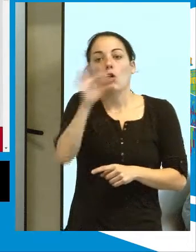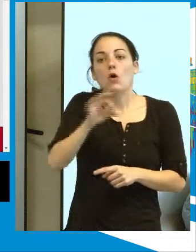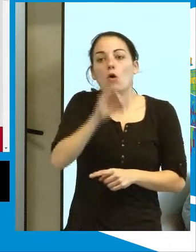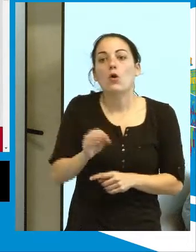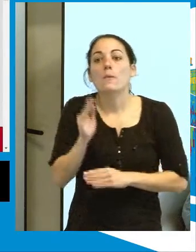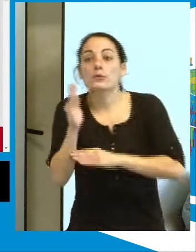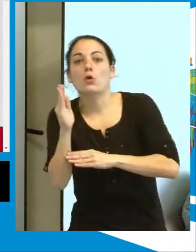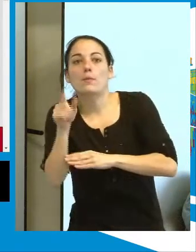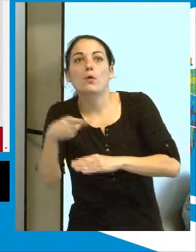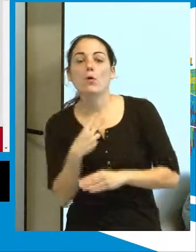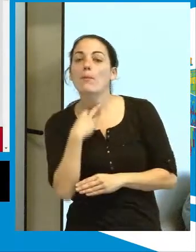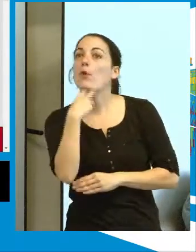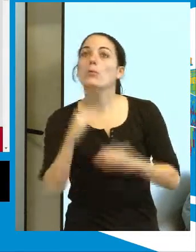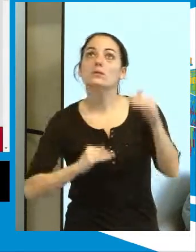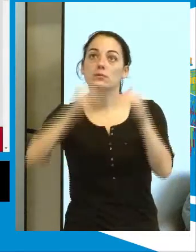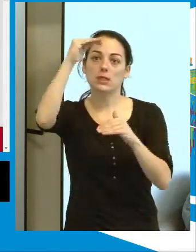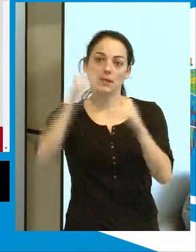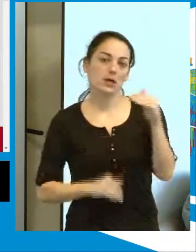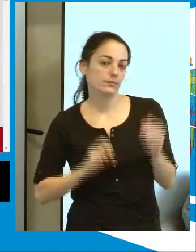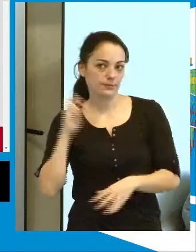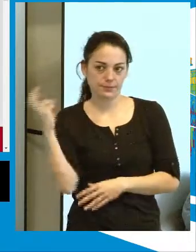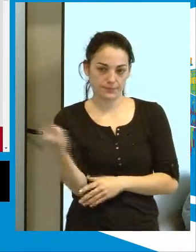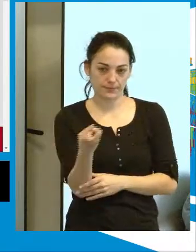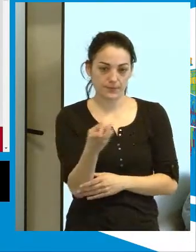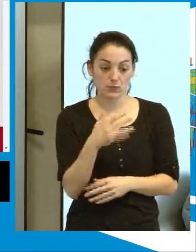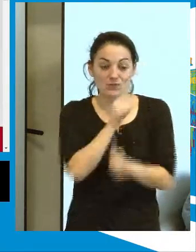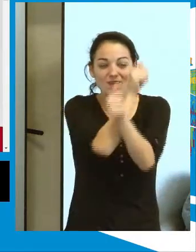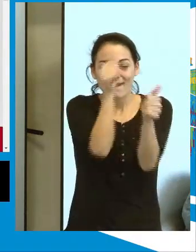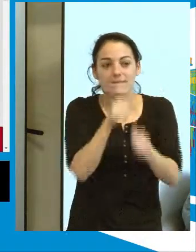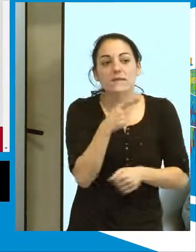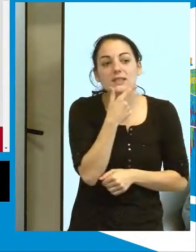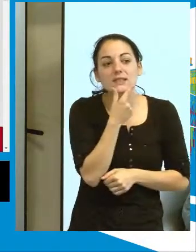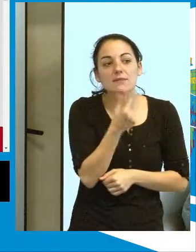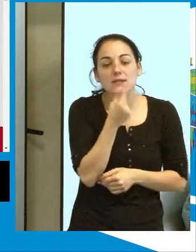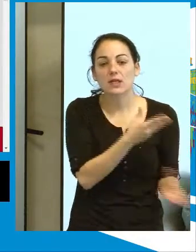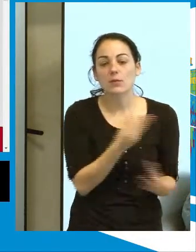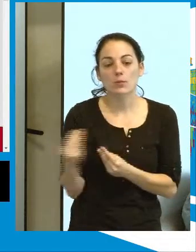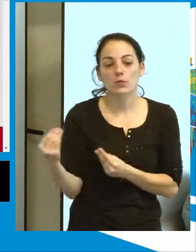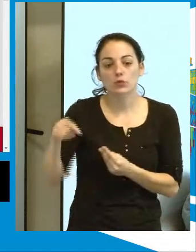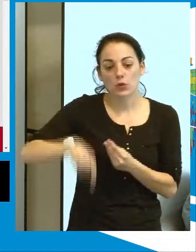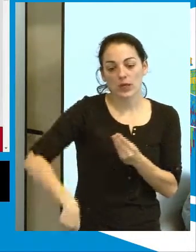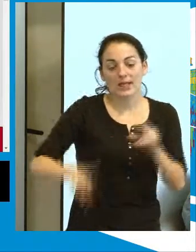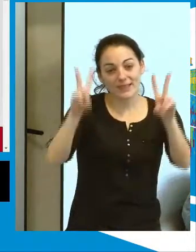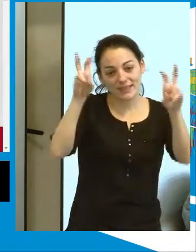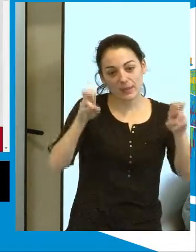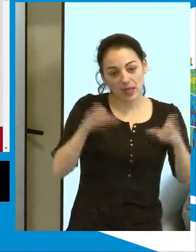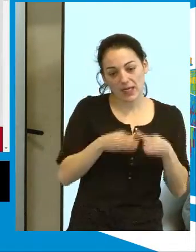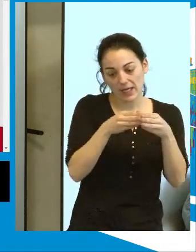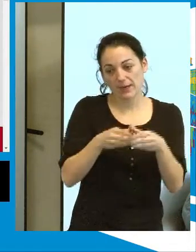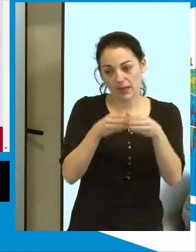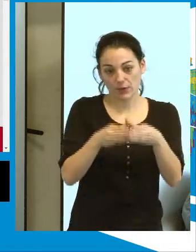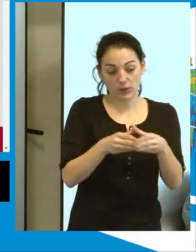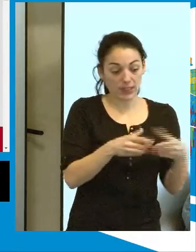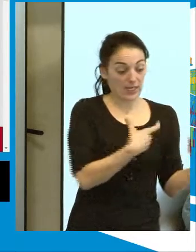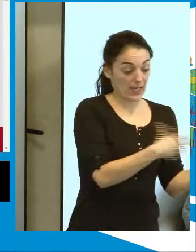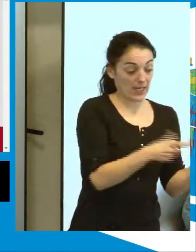stop, que podemos subir volumen, etcétera, etcétera. Entonces, de alguna manera, lo que simplifica mucho es el tema de navegación. Ya las áreas ayudan mucho,